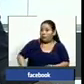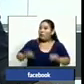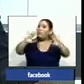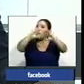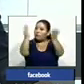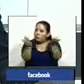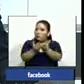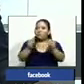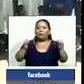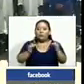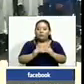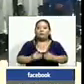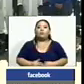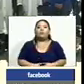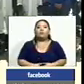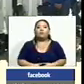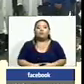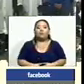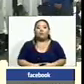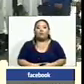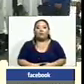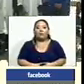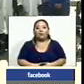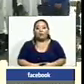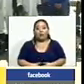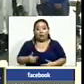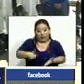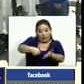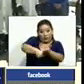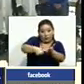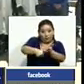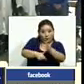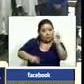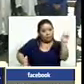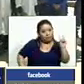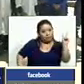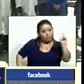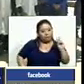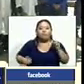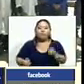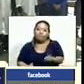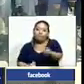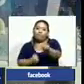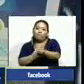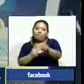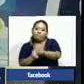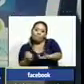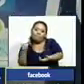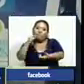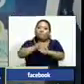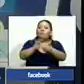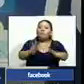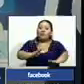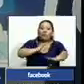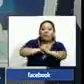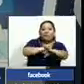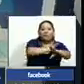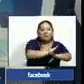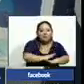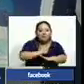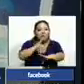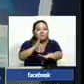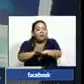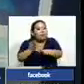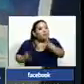a continuación del reporte. La Municipalidad de San Salvador se une a la Cruzada para prevenir o combatir una